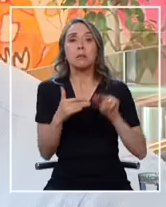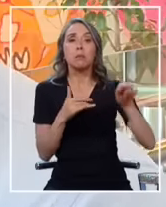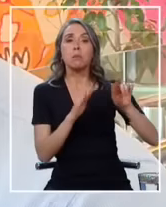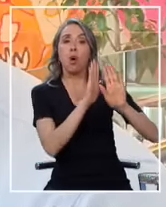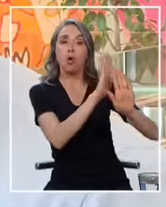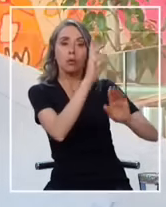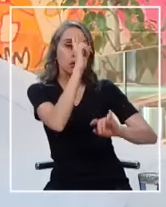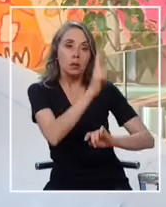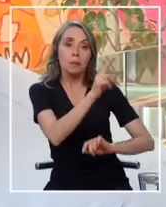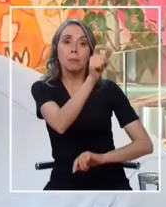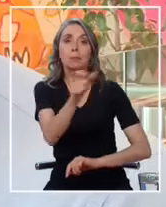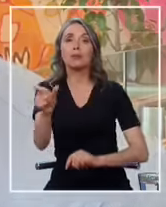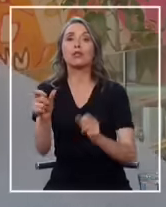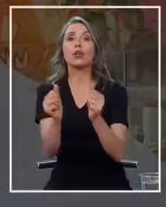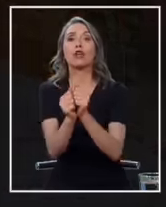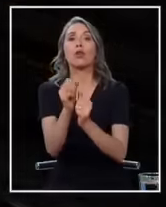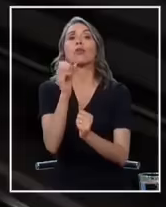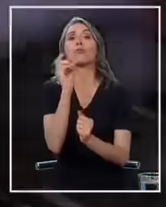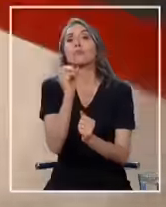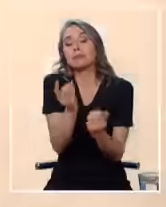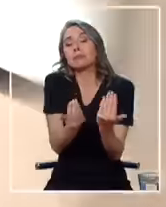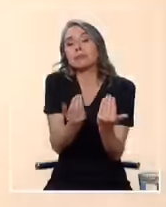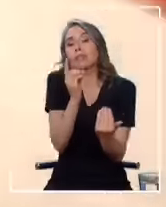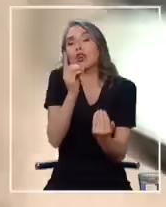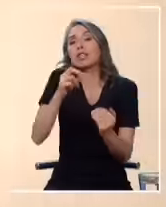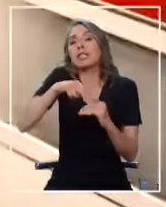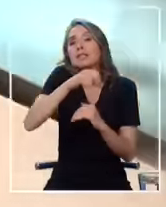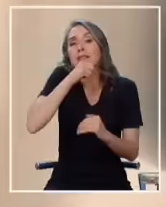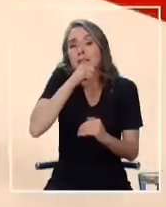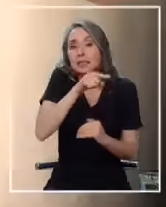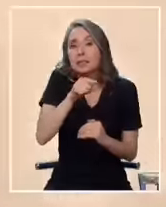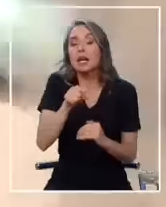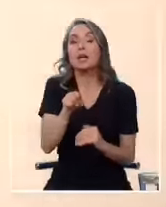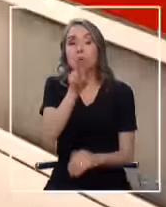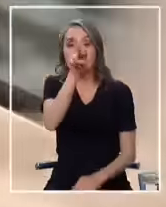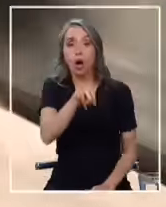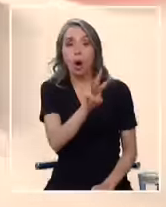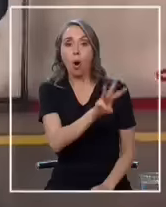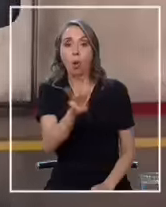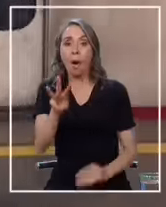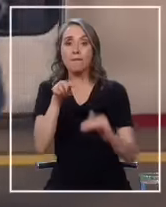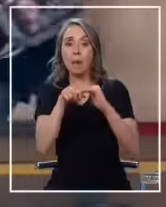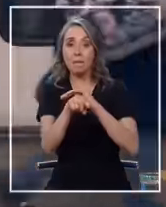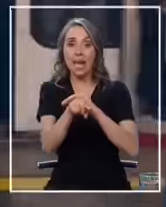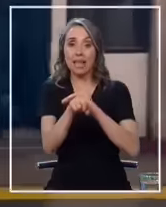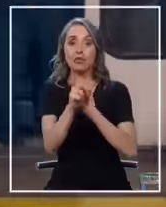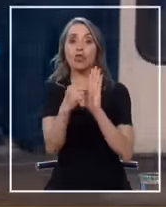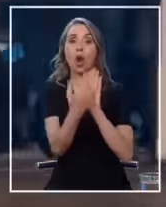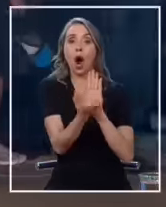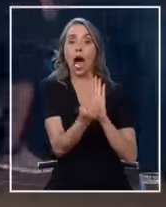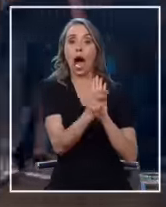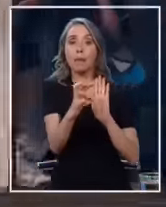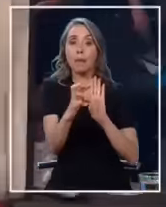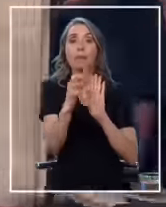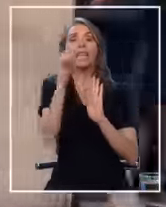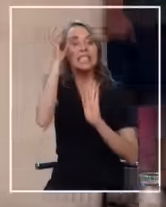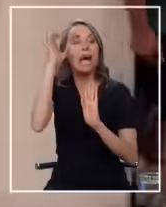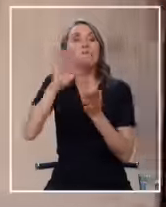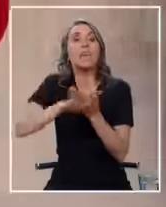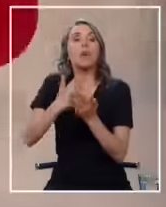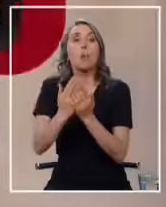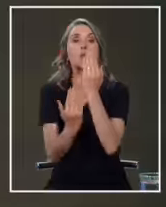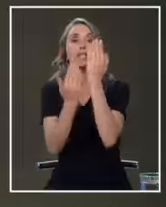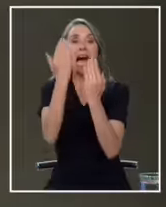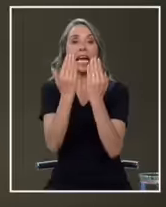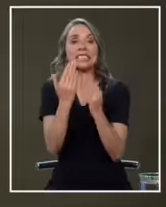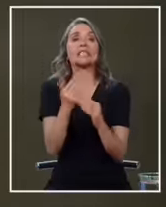o privilegio que lo usen las personas que realmente lo requieran. Por la aplicación y la página web de Metro, los usuarios podrán conocer el estado de los ascensores para que